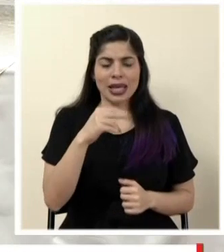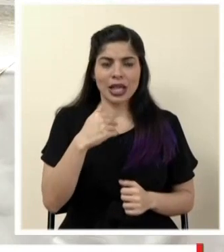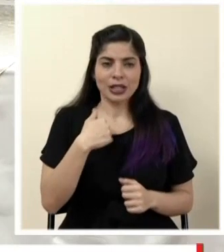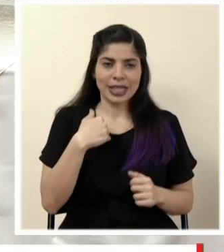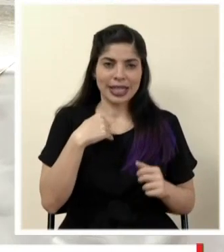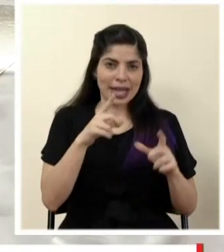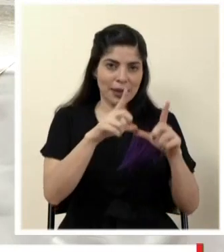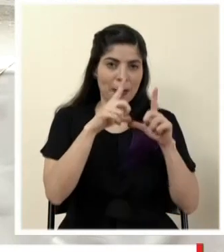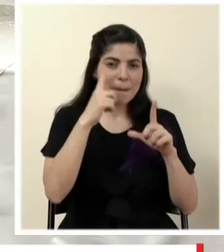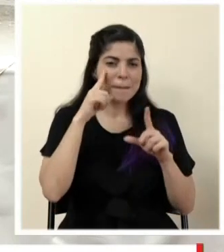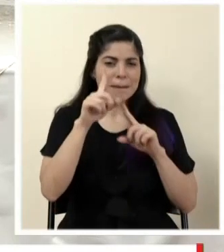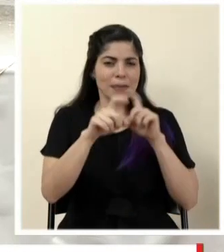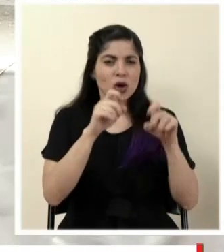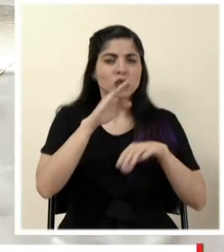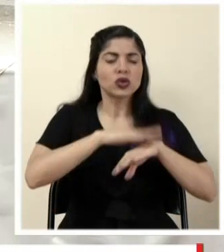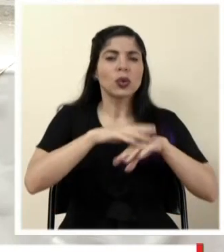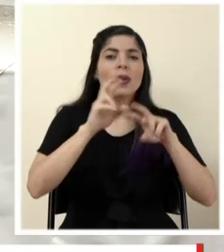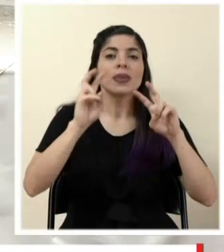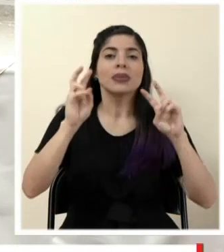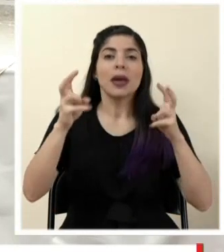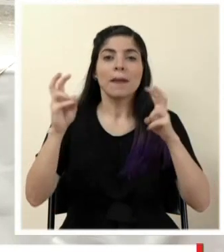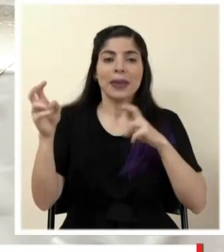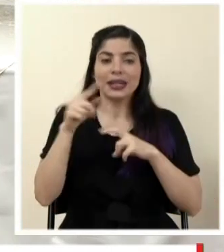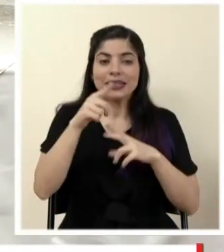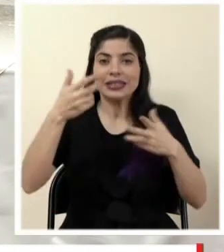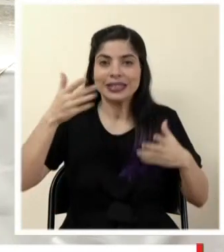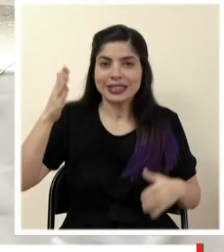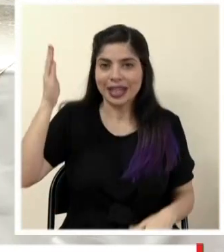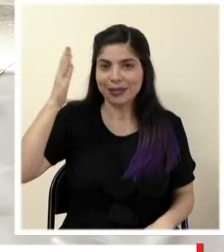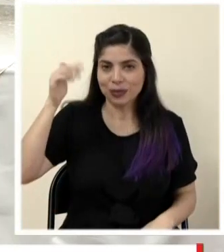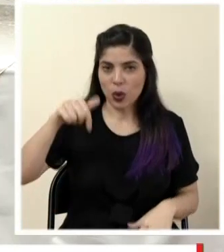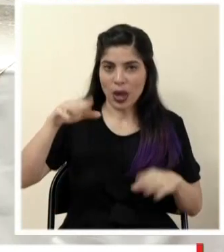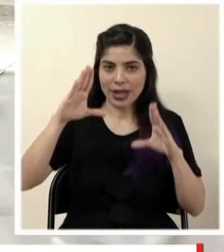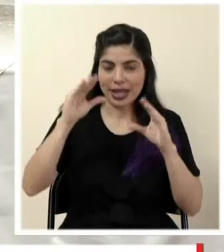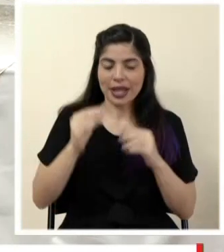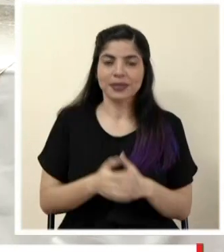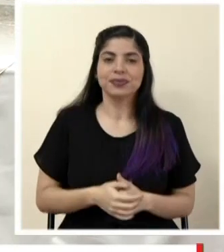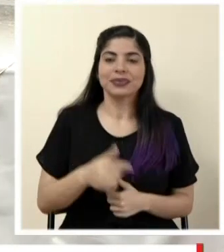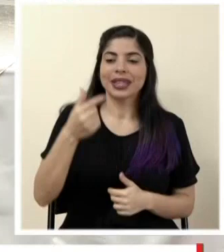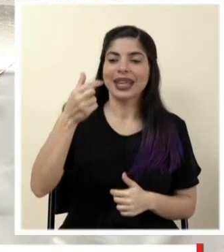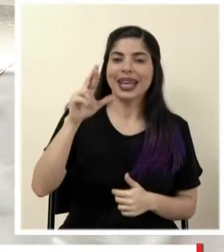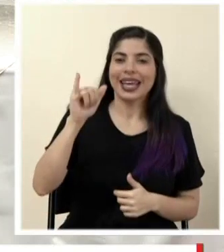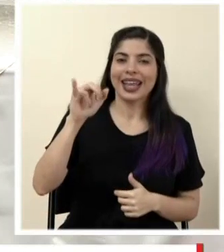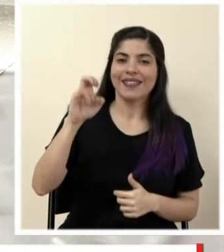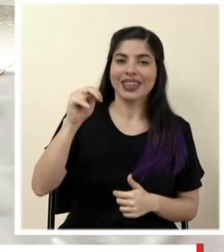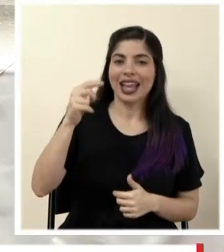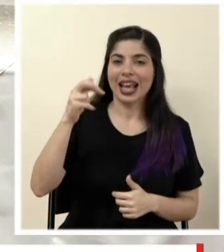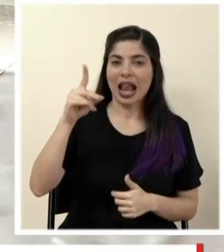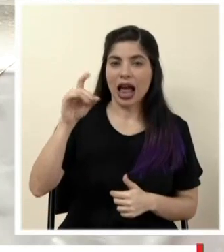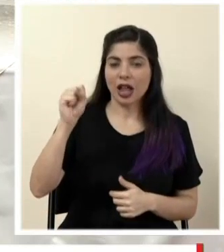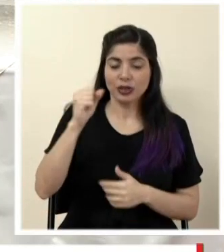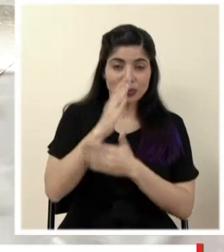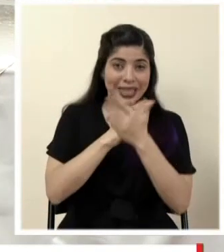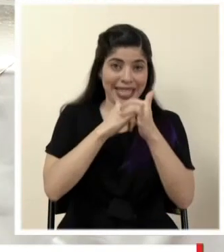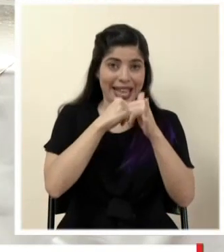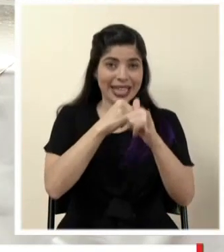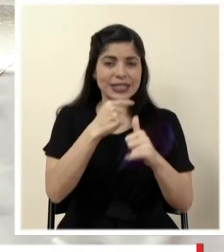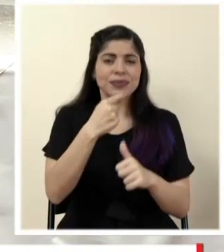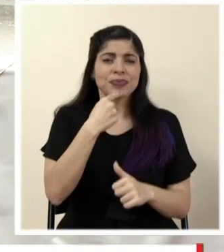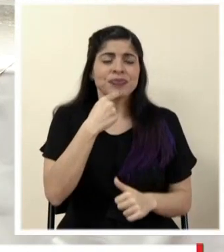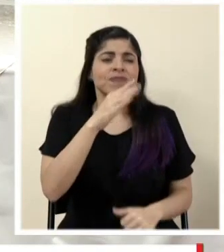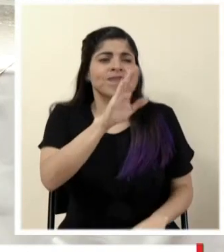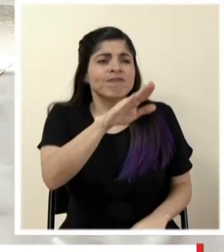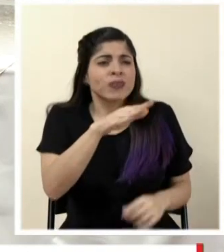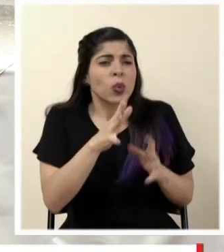acreditados para aclarar sobre los temas que han expuesto en esta tarde. Graving Granado, de Diario Extra, le pregunta al señor Juan